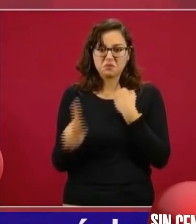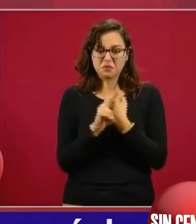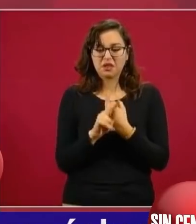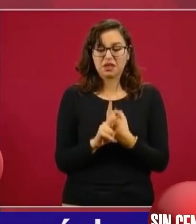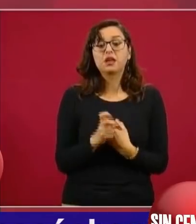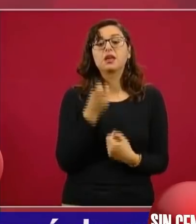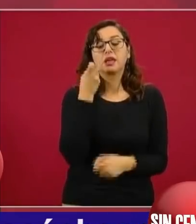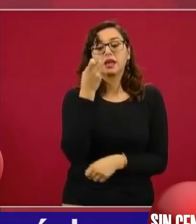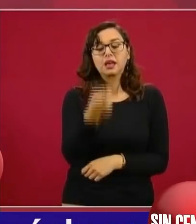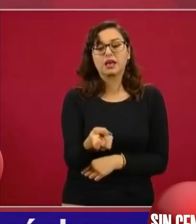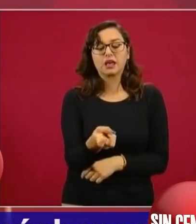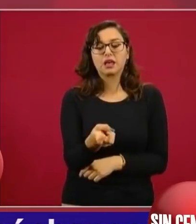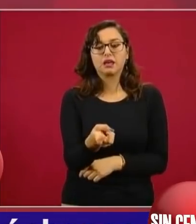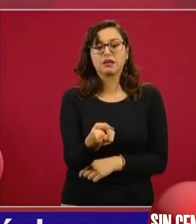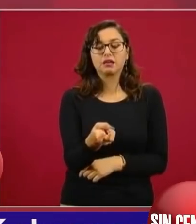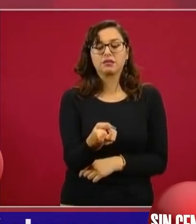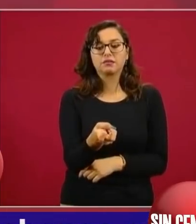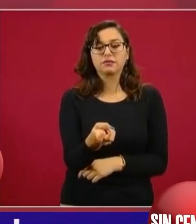es algo